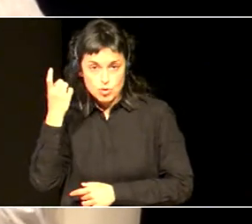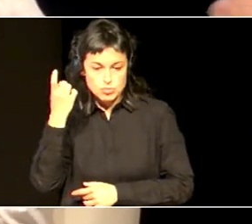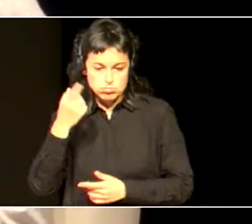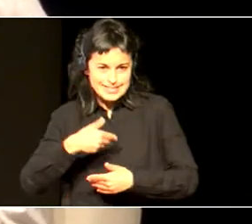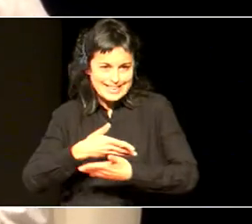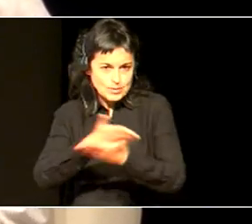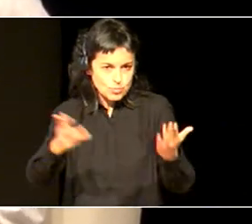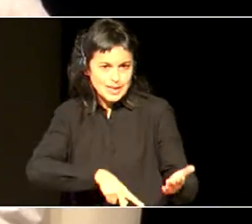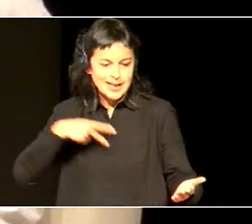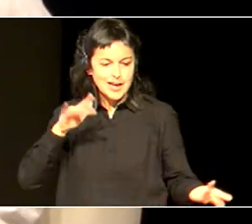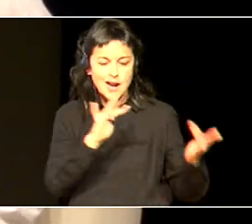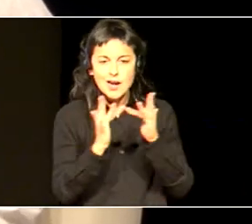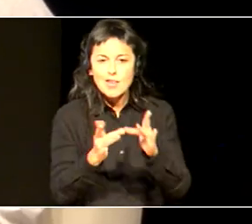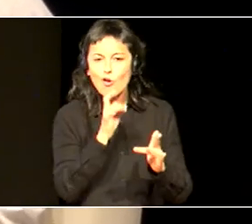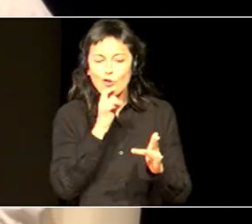centro.